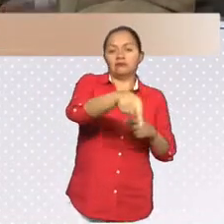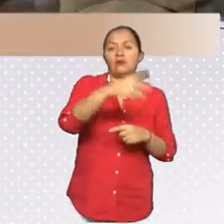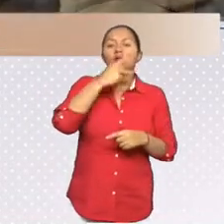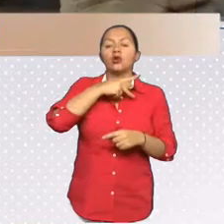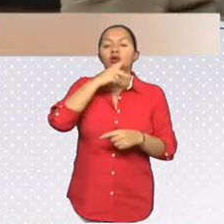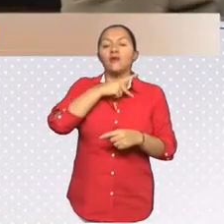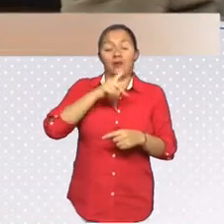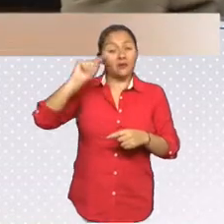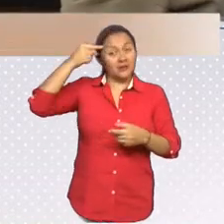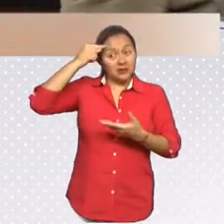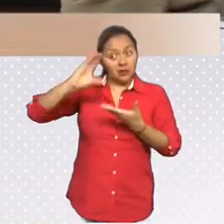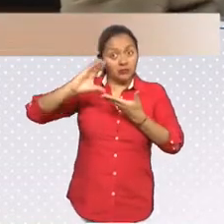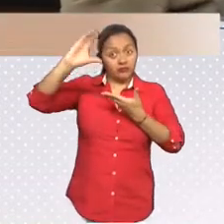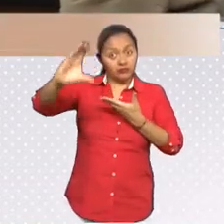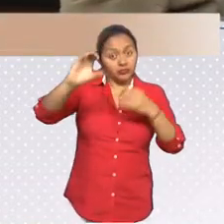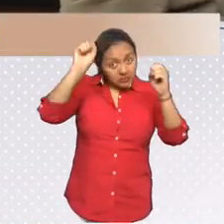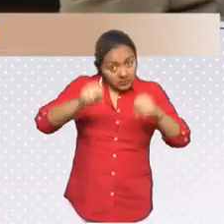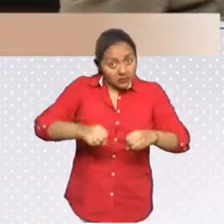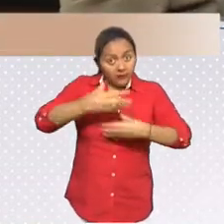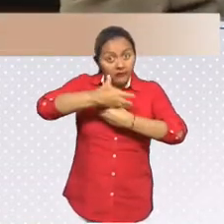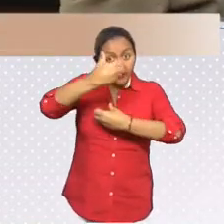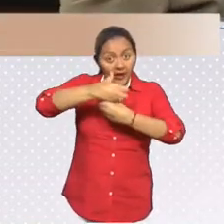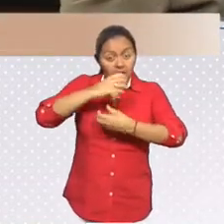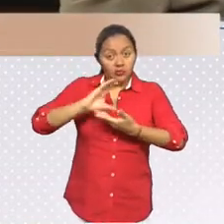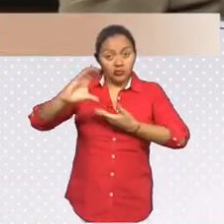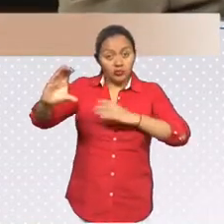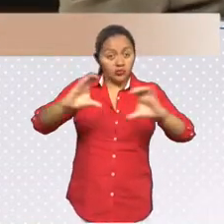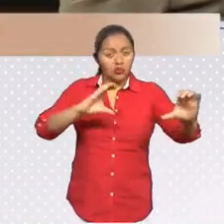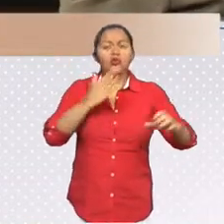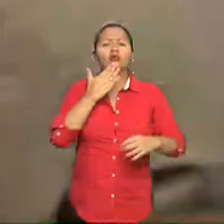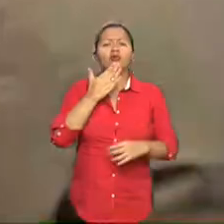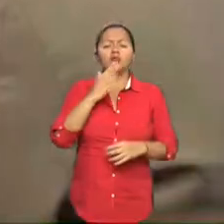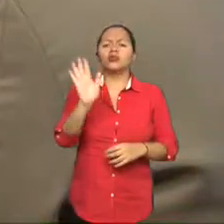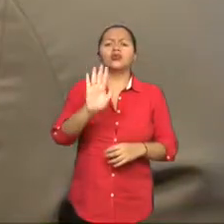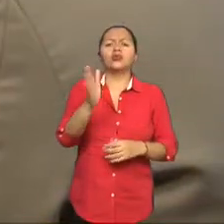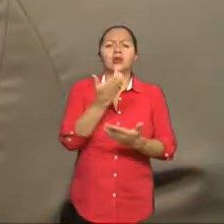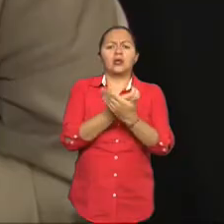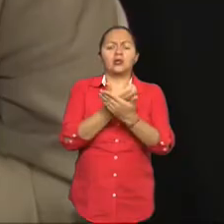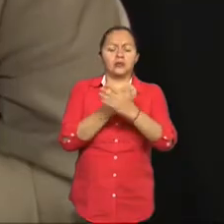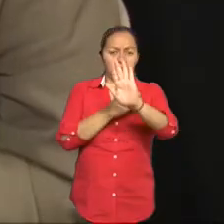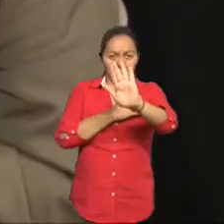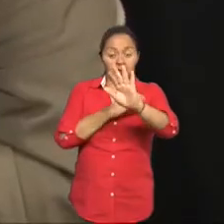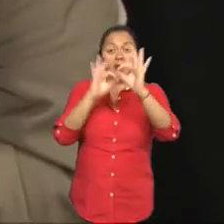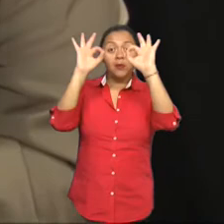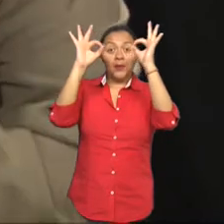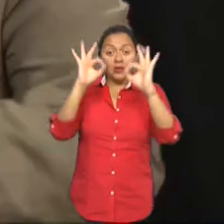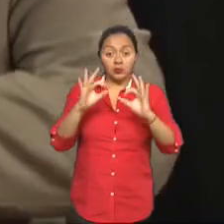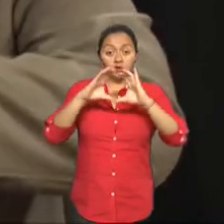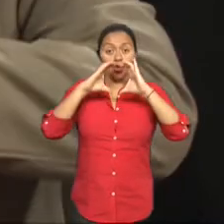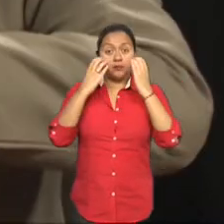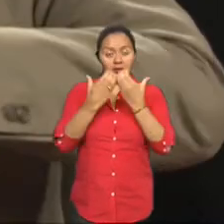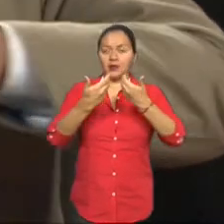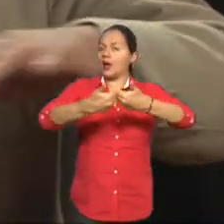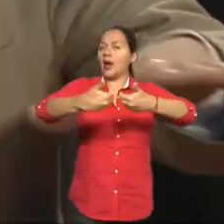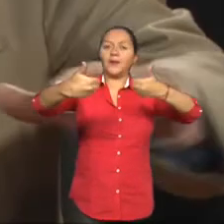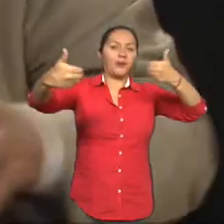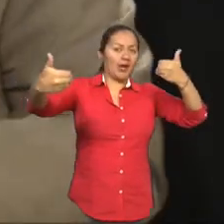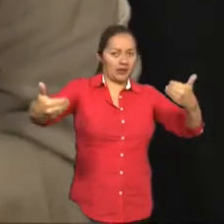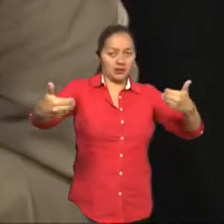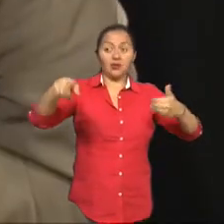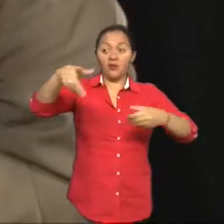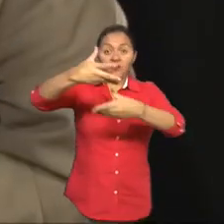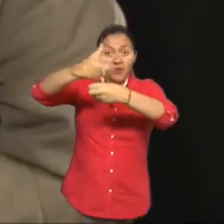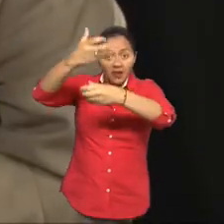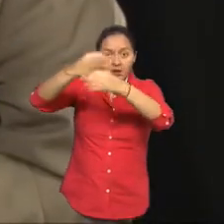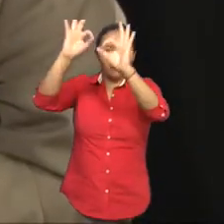Estado, ustedes lo canalizan con las federaciones? ¿Cómo de esa parte económica? El presupuesto del comité y las federaciones es cada quien